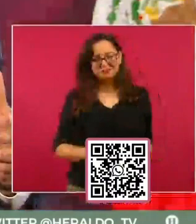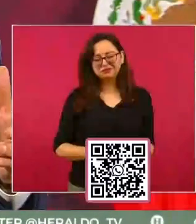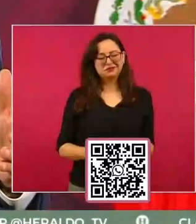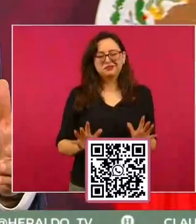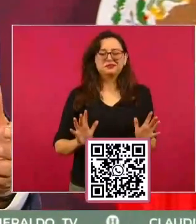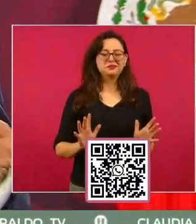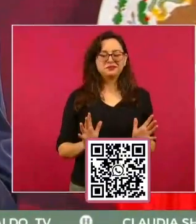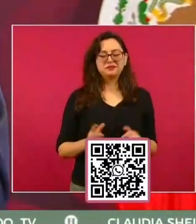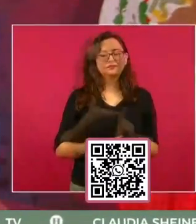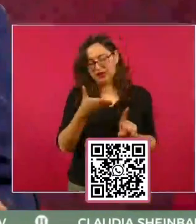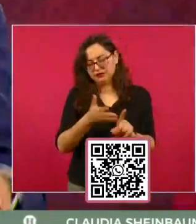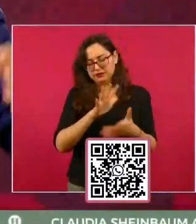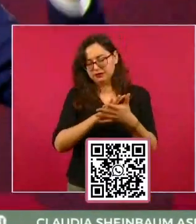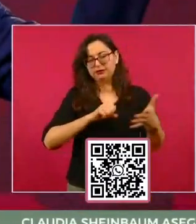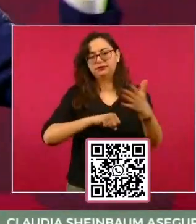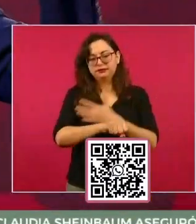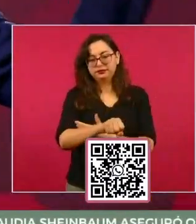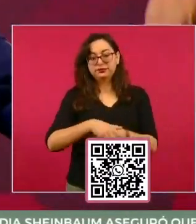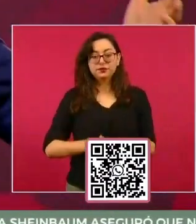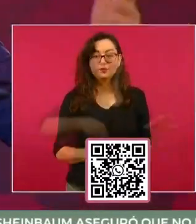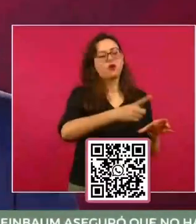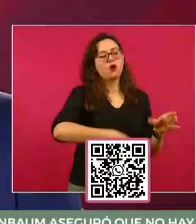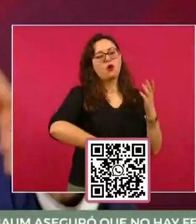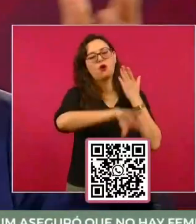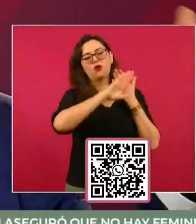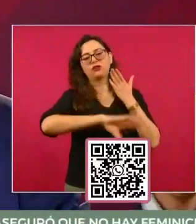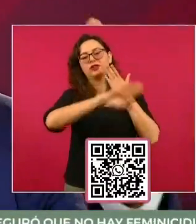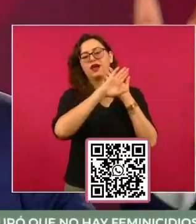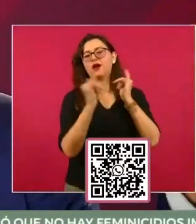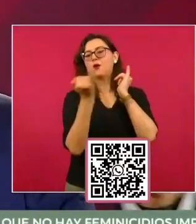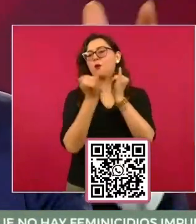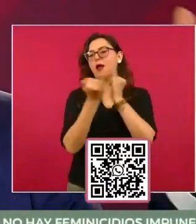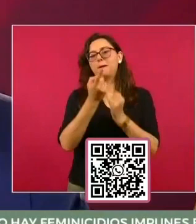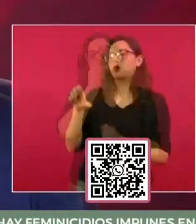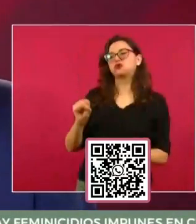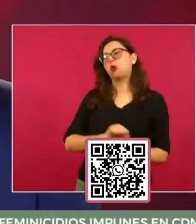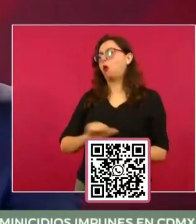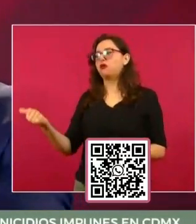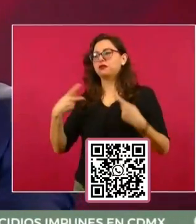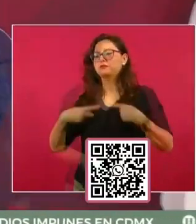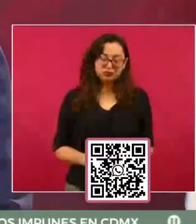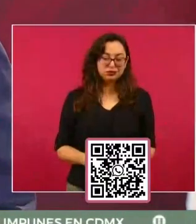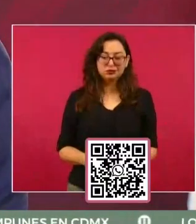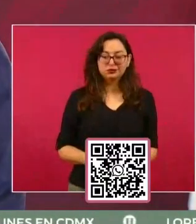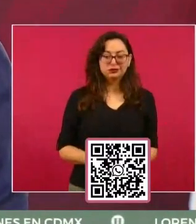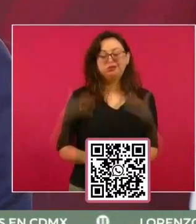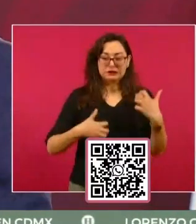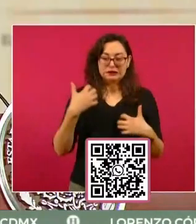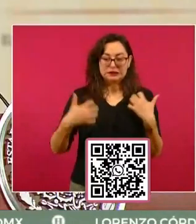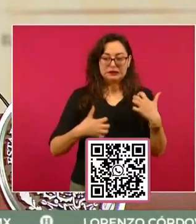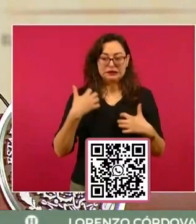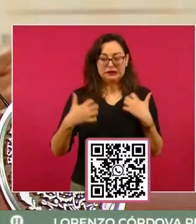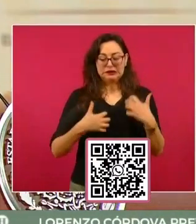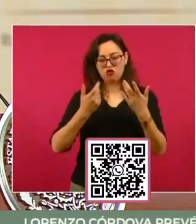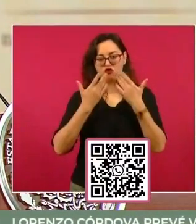Ovidio, nuestros adversarios dicen que no es Ovidio. Los conservadores y sus voceros que están desatados con